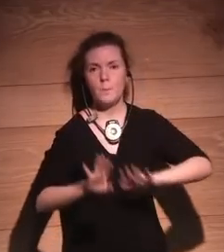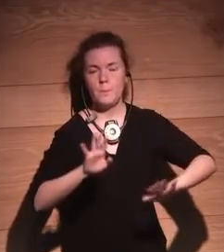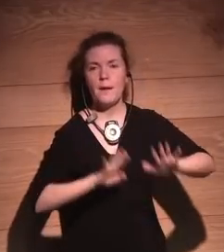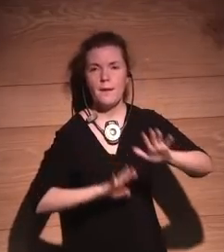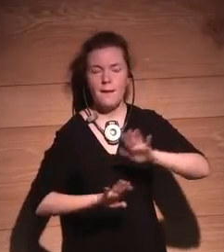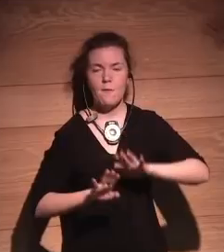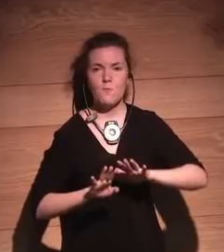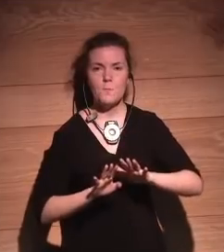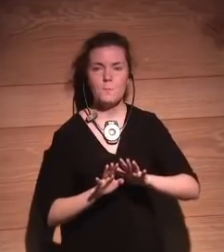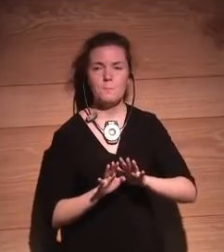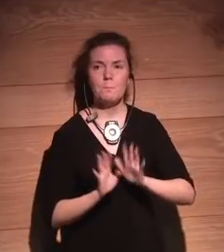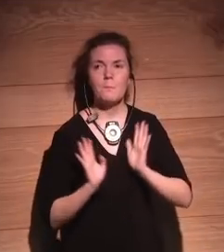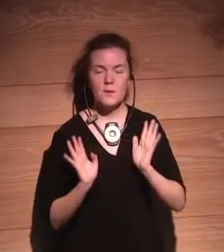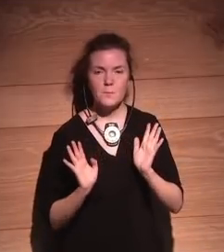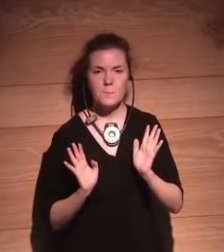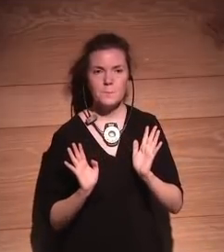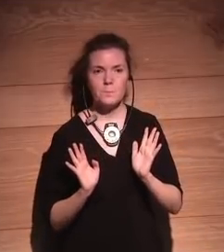pero